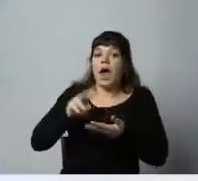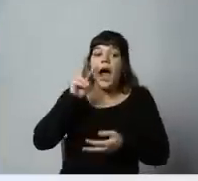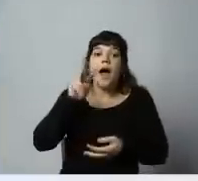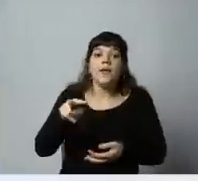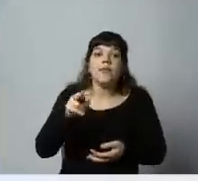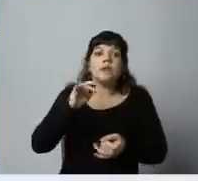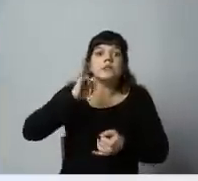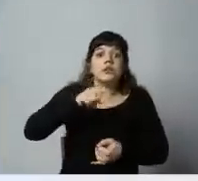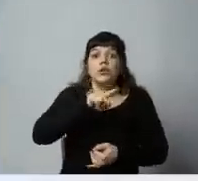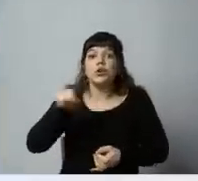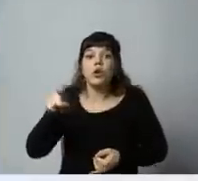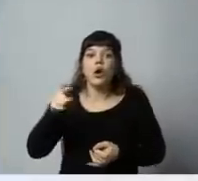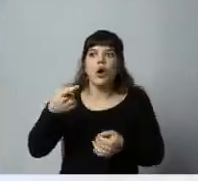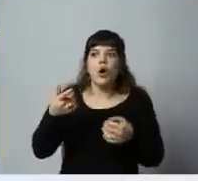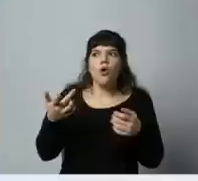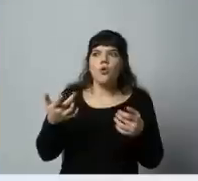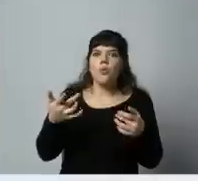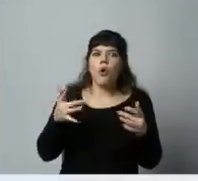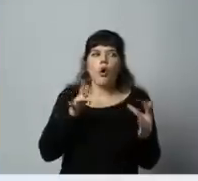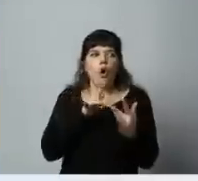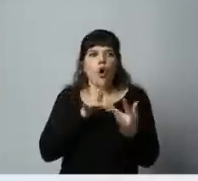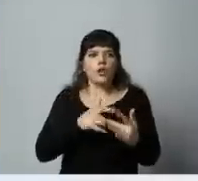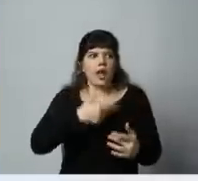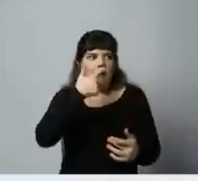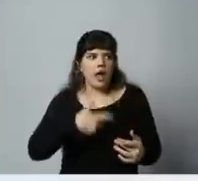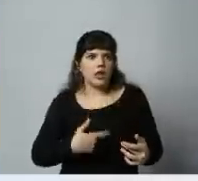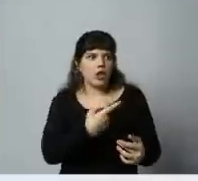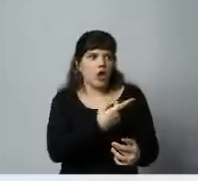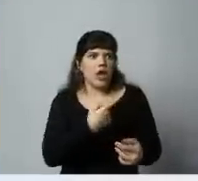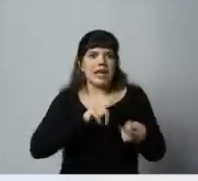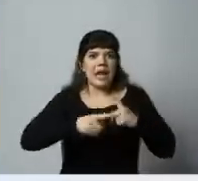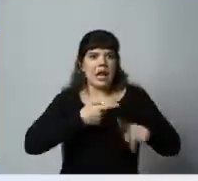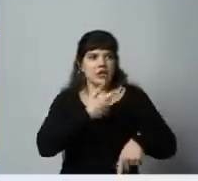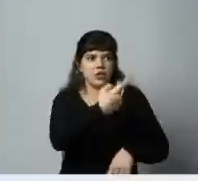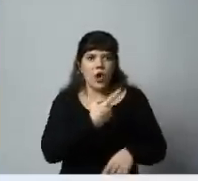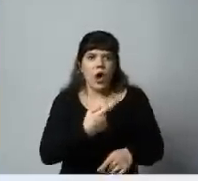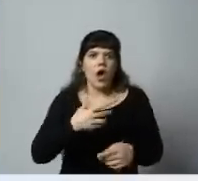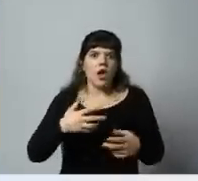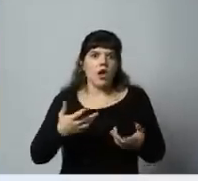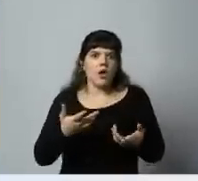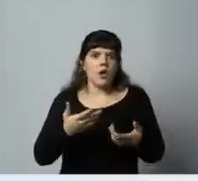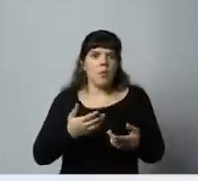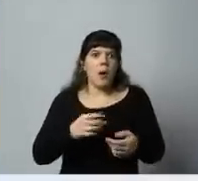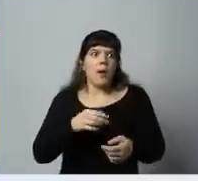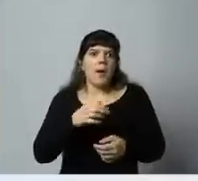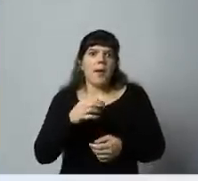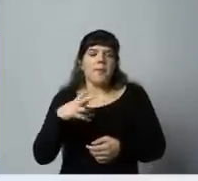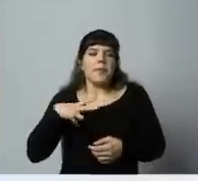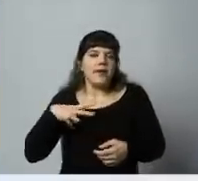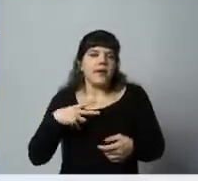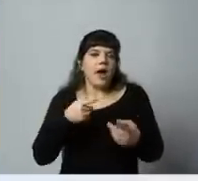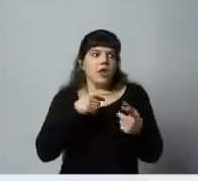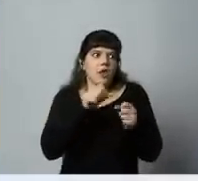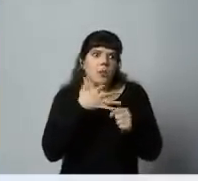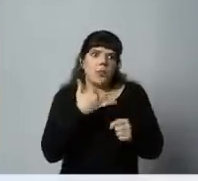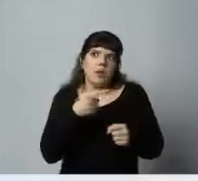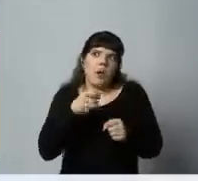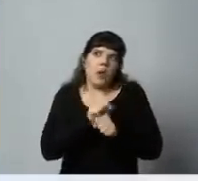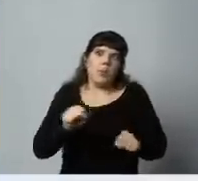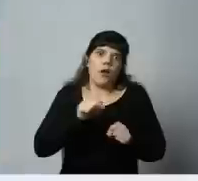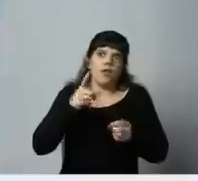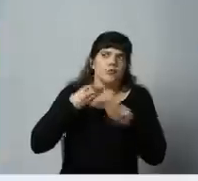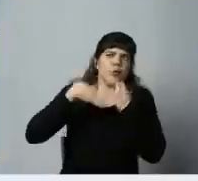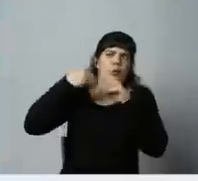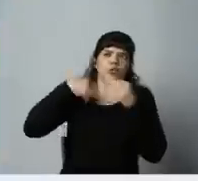si había un vínculo personal entre la fiscal y Carlos Moreira que hubiese hecho oportuno que ella se excusar